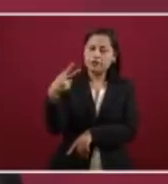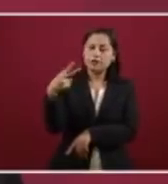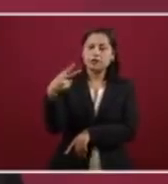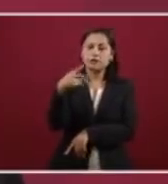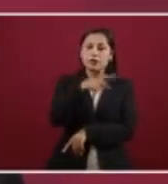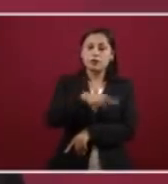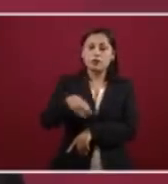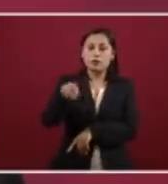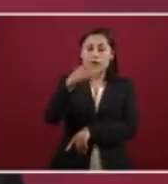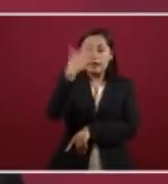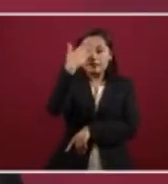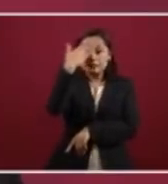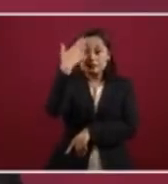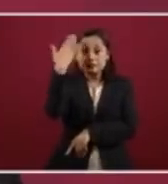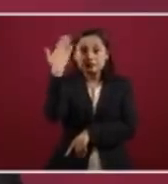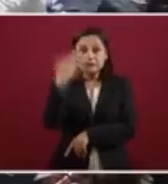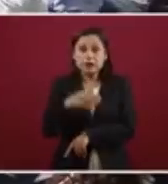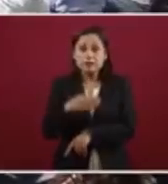lo que se sabe.